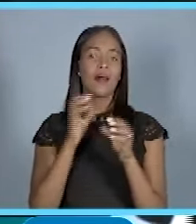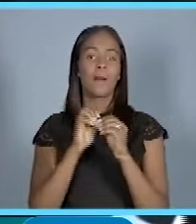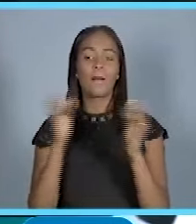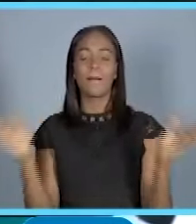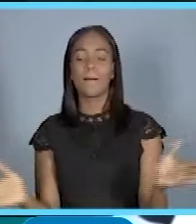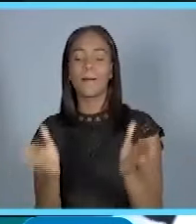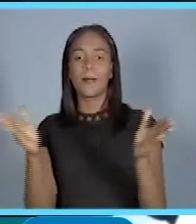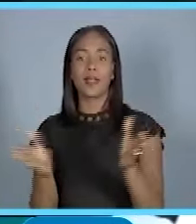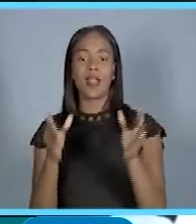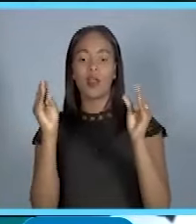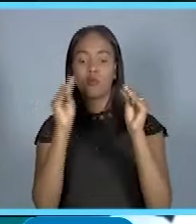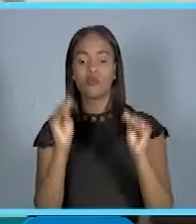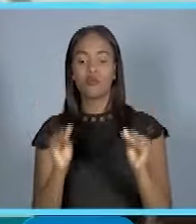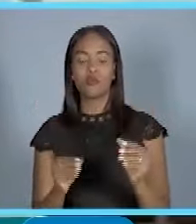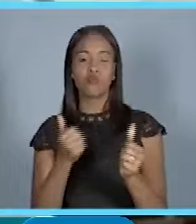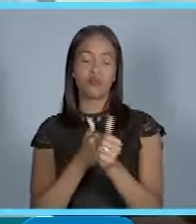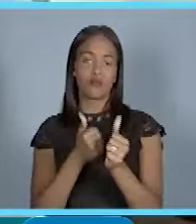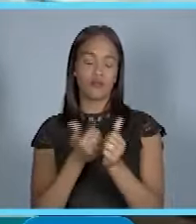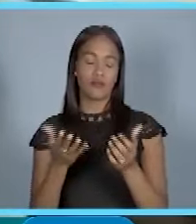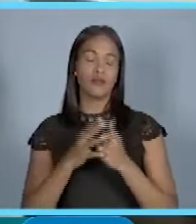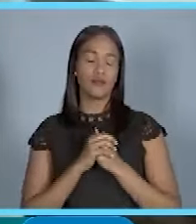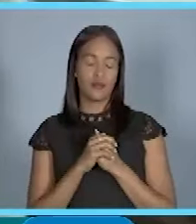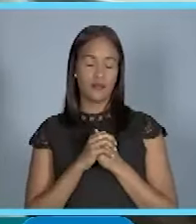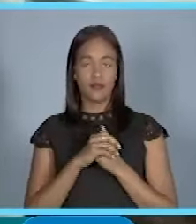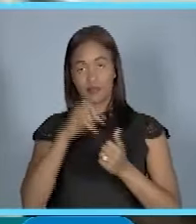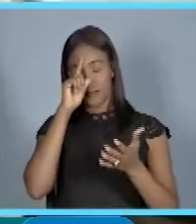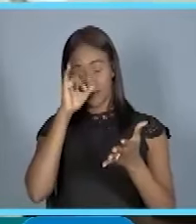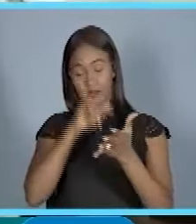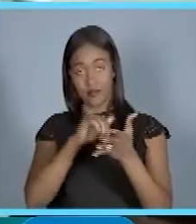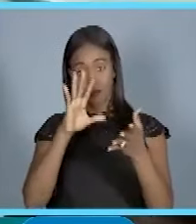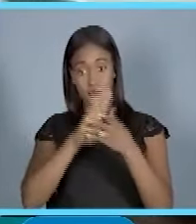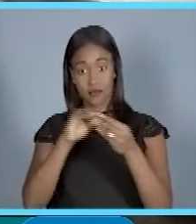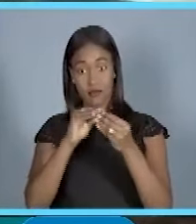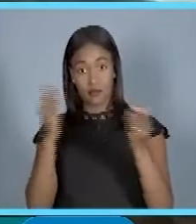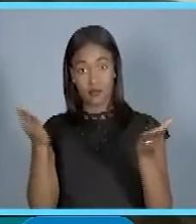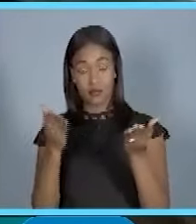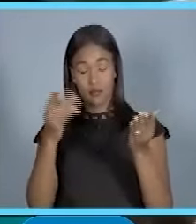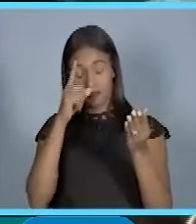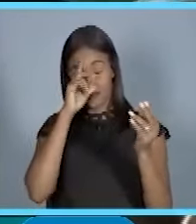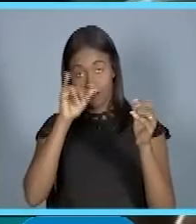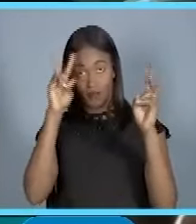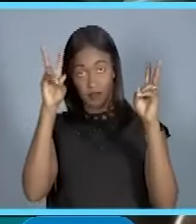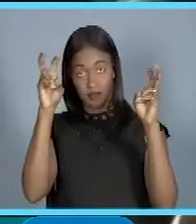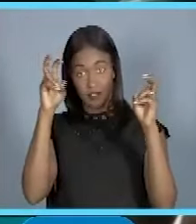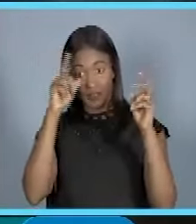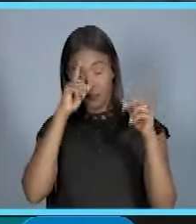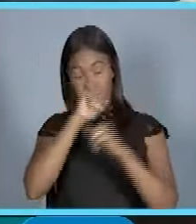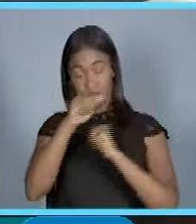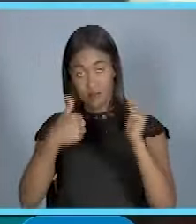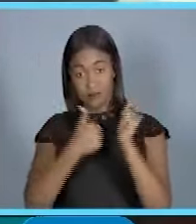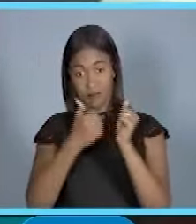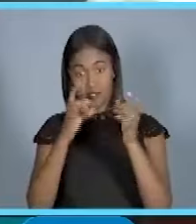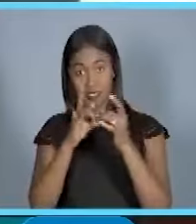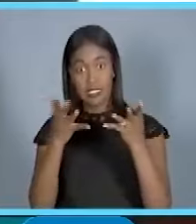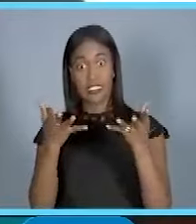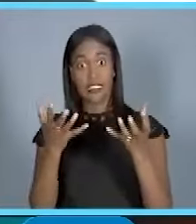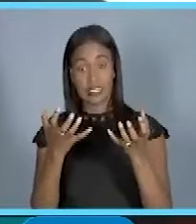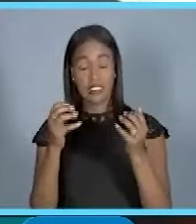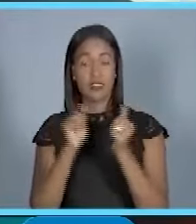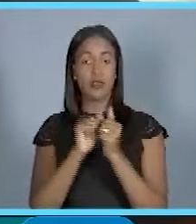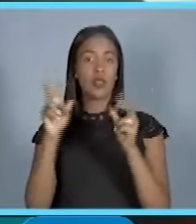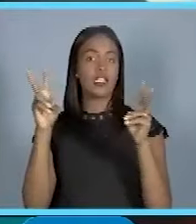de agricultores mismos. Y es que precisamente sobre el tema, como parte del interés